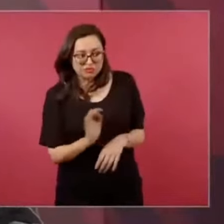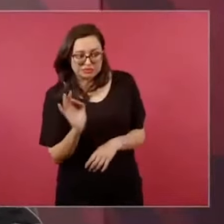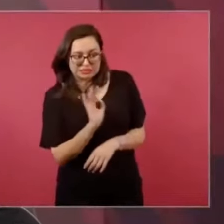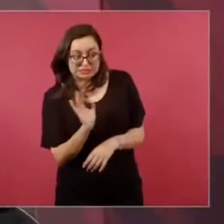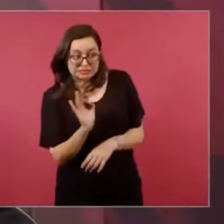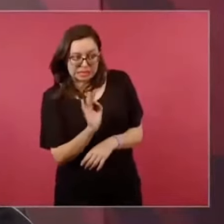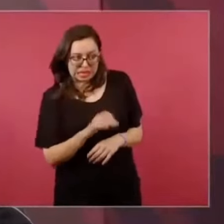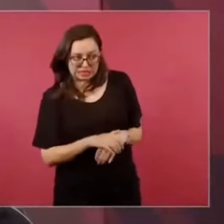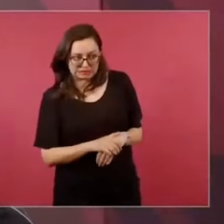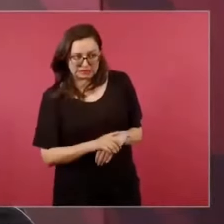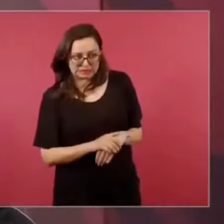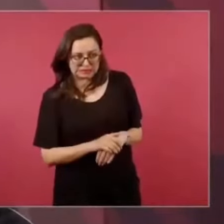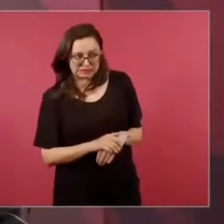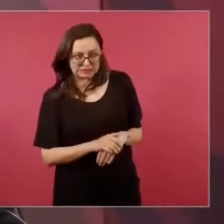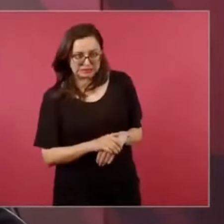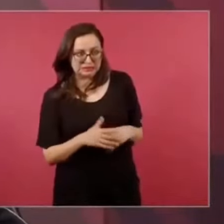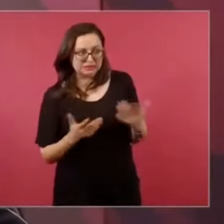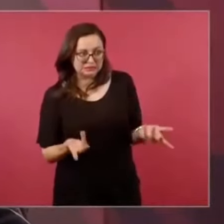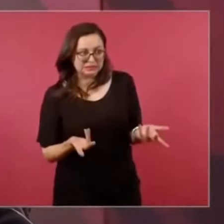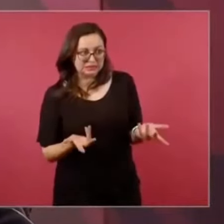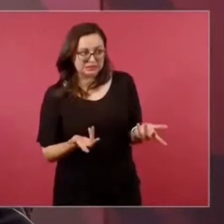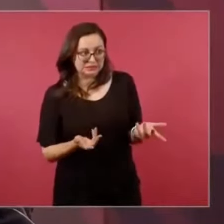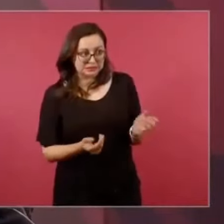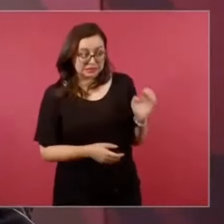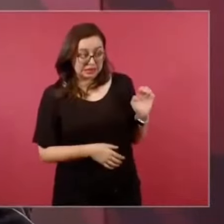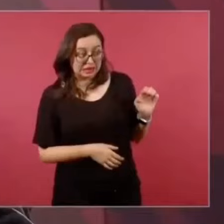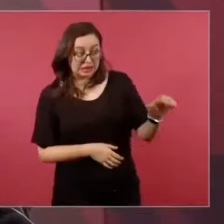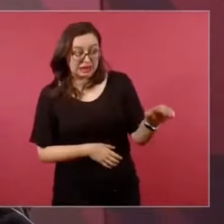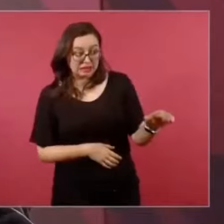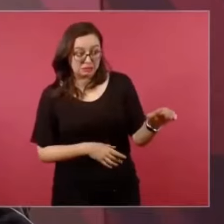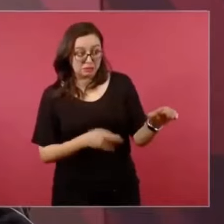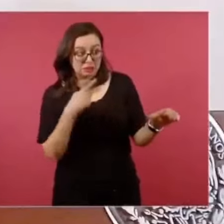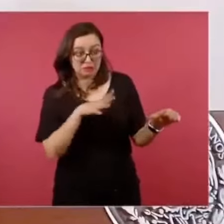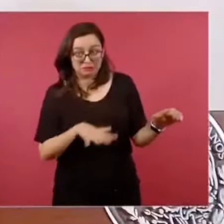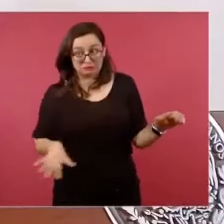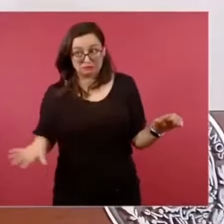Y ahora ya no lo permitas,